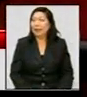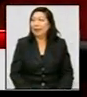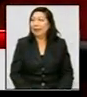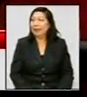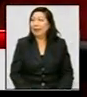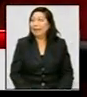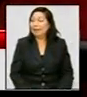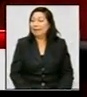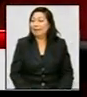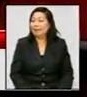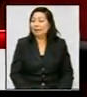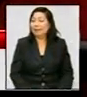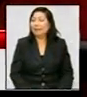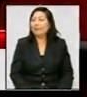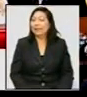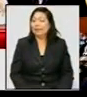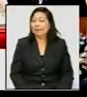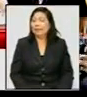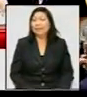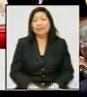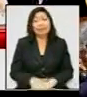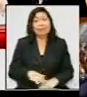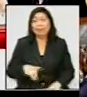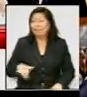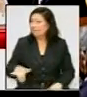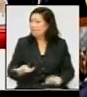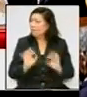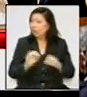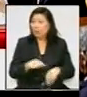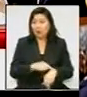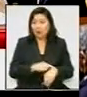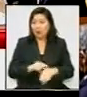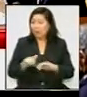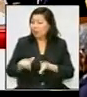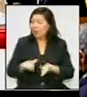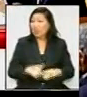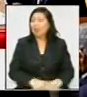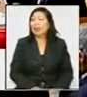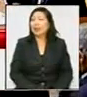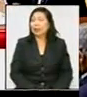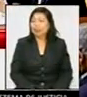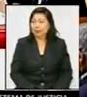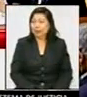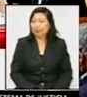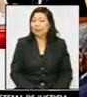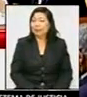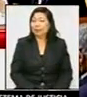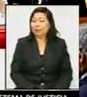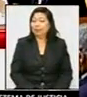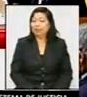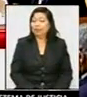ya acabó el tiempo, congresista. Estamos tratando a todos con el mismo criterio. Congresista Rosas, puede continuar.